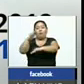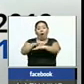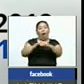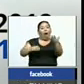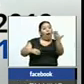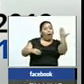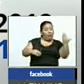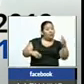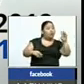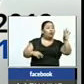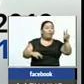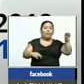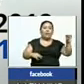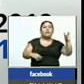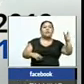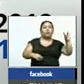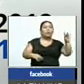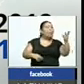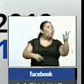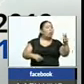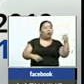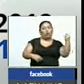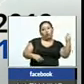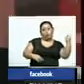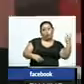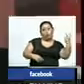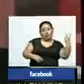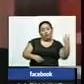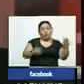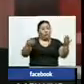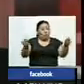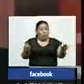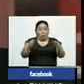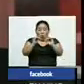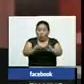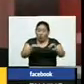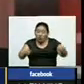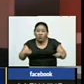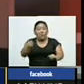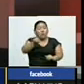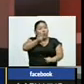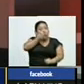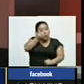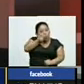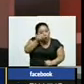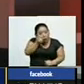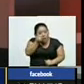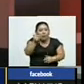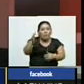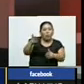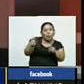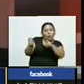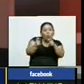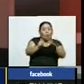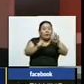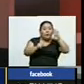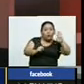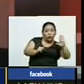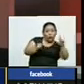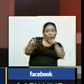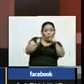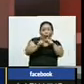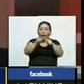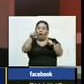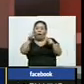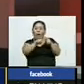2018 solo se reportaron 12 casos. Los niños y adolescentes entre edades de 5 a 17